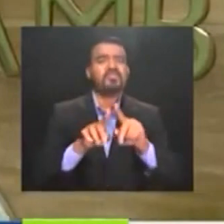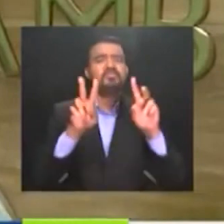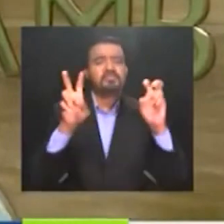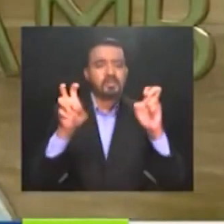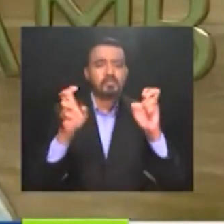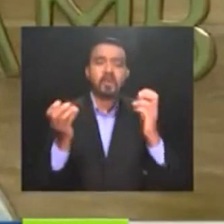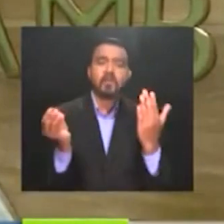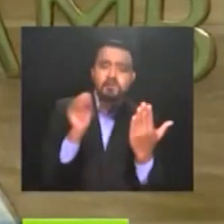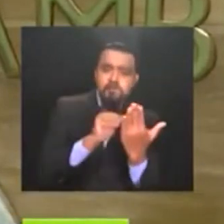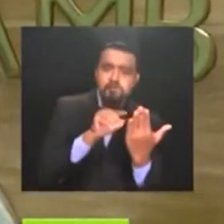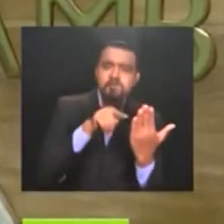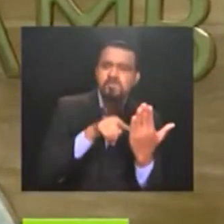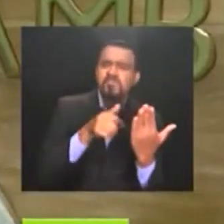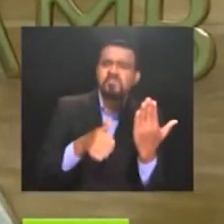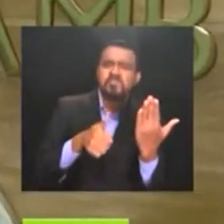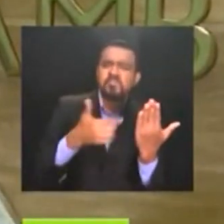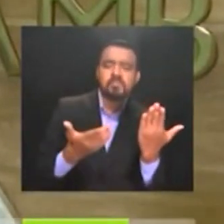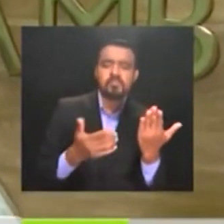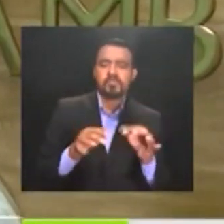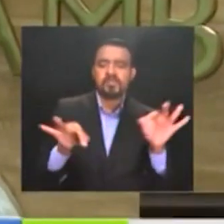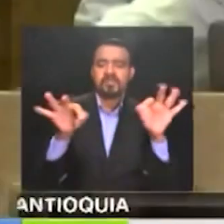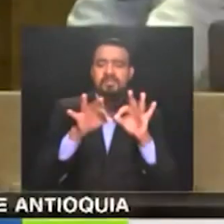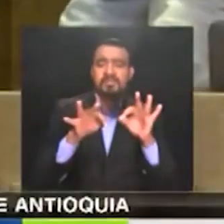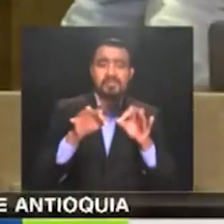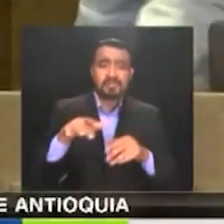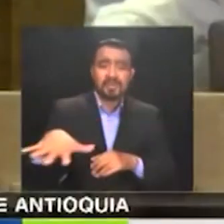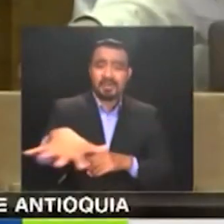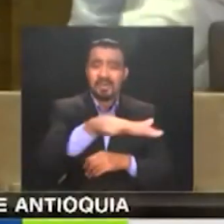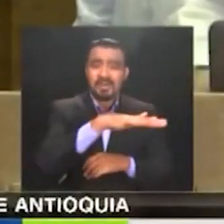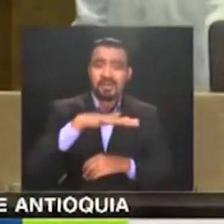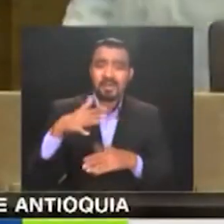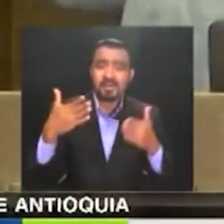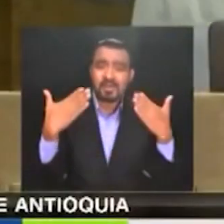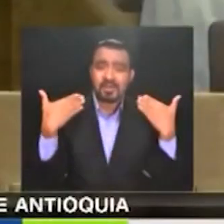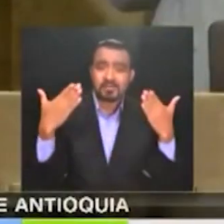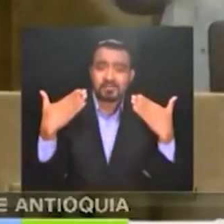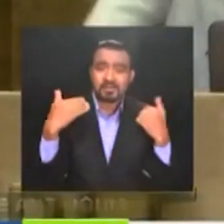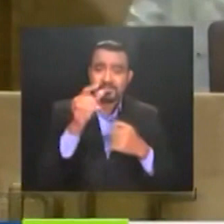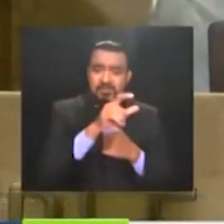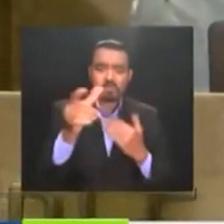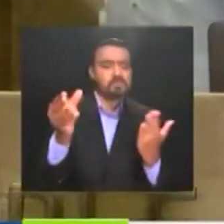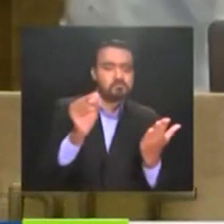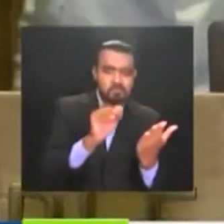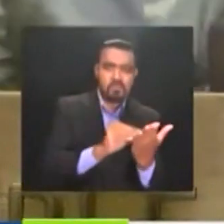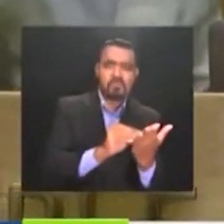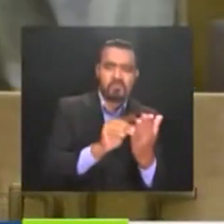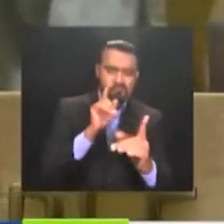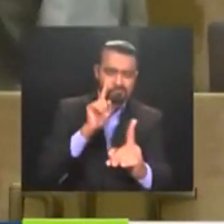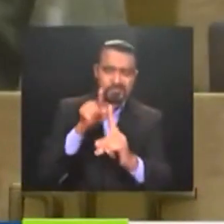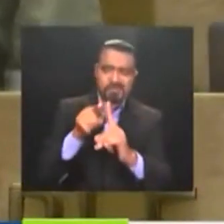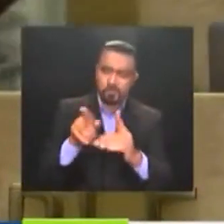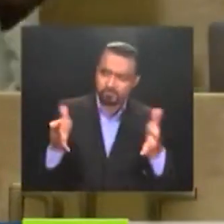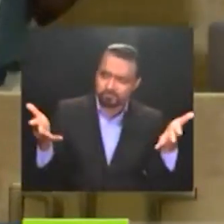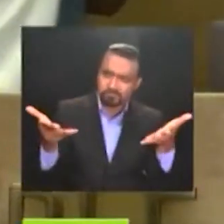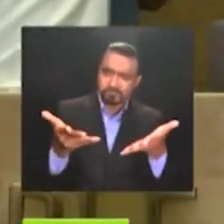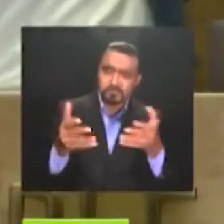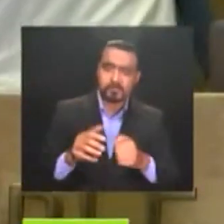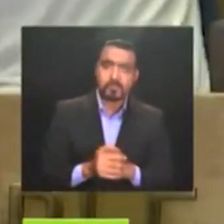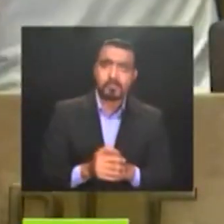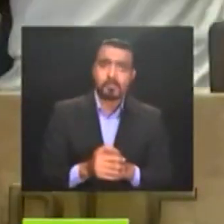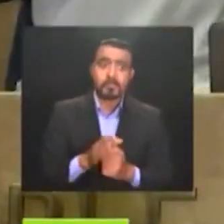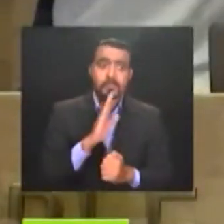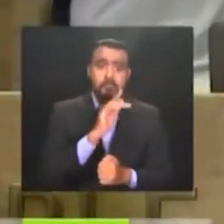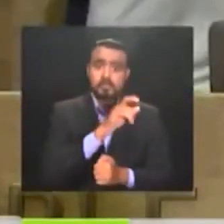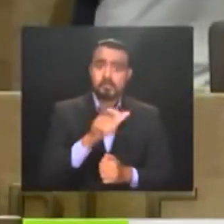Volvió a poner en la agenda a los campesinos de Antioquia. Se construyó en las regiones. De manera conjunta, la Asamblea Departamental y